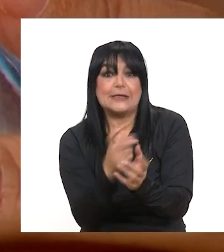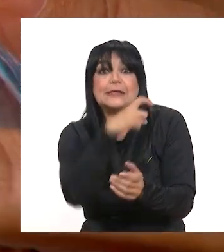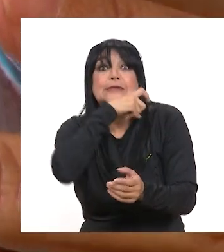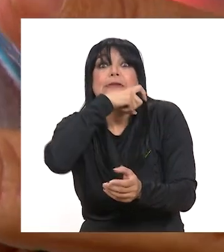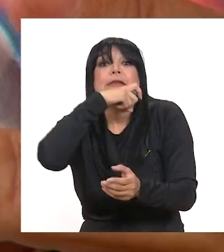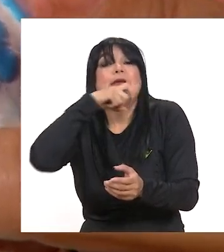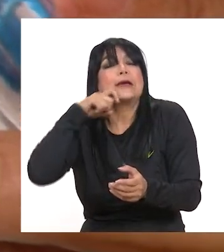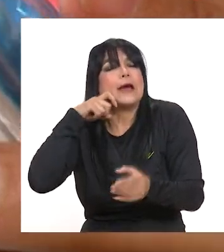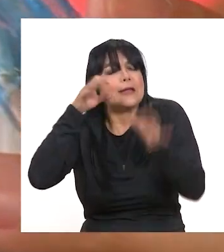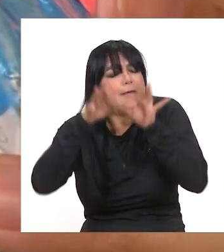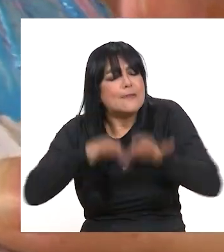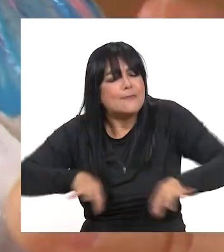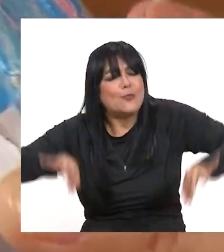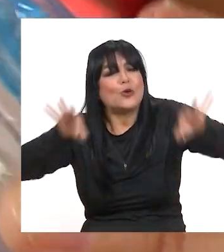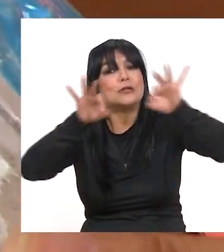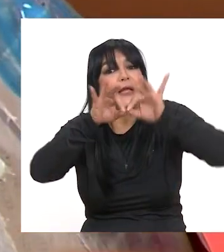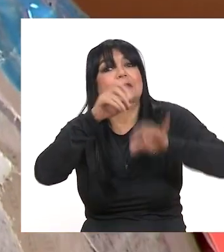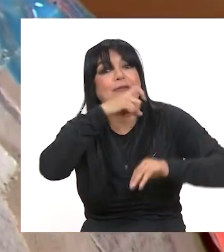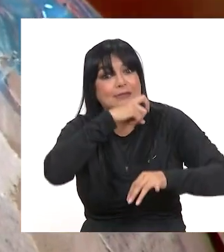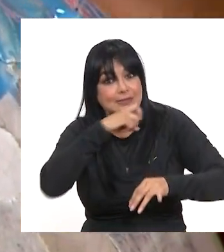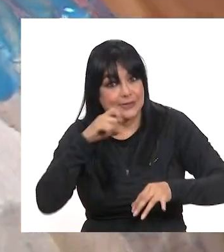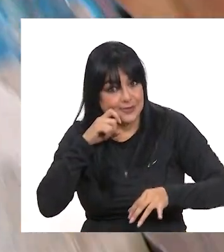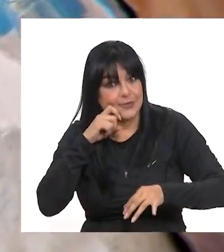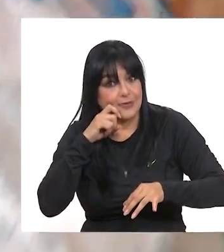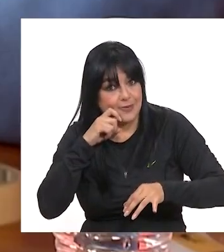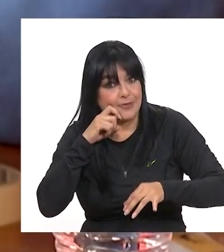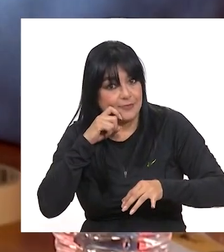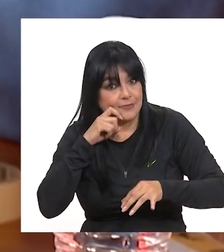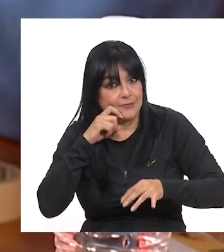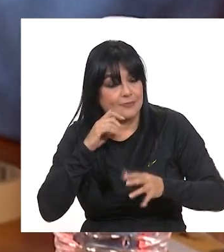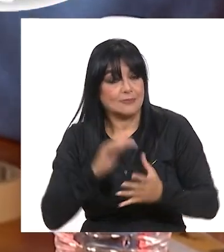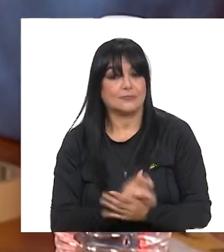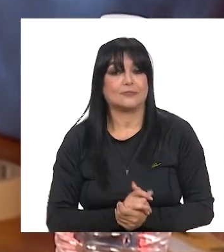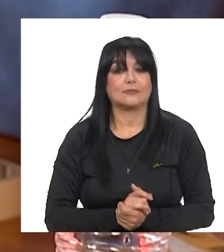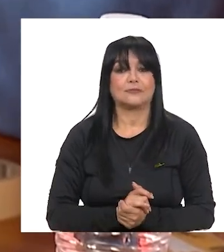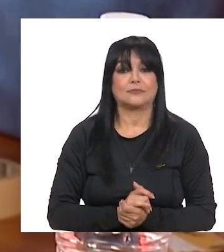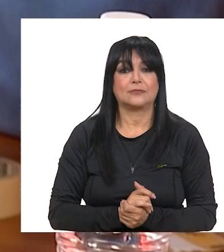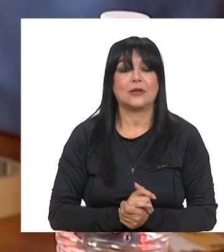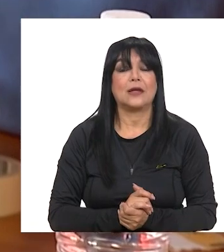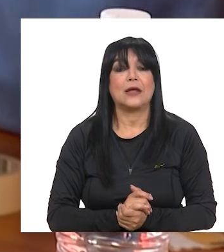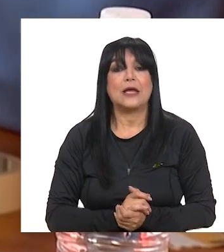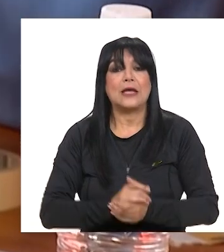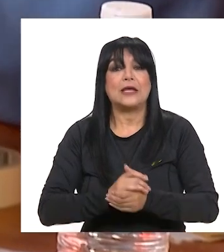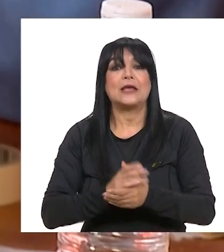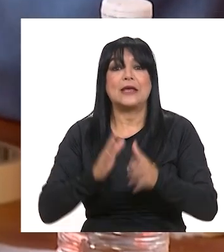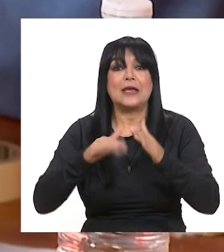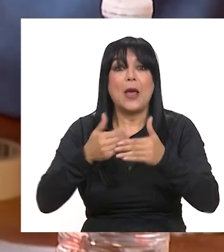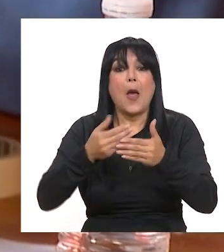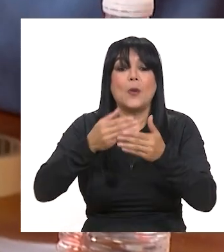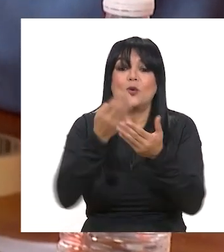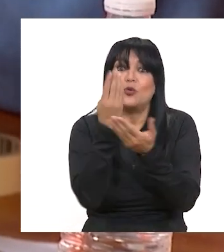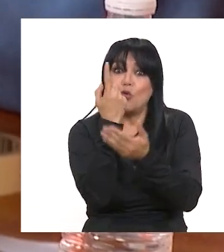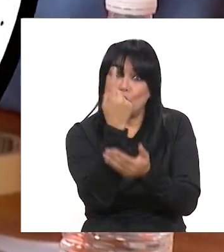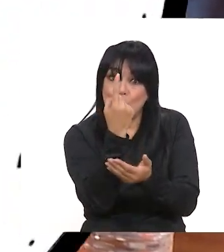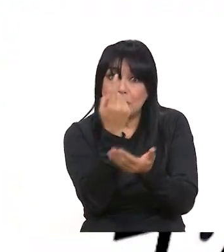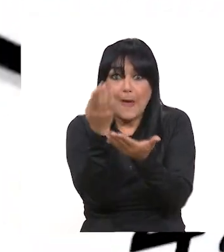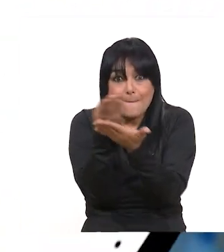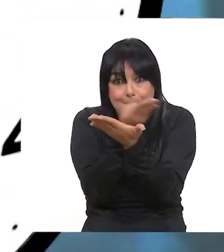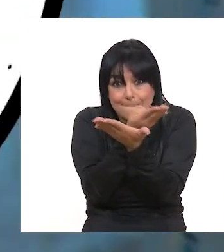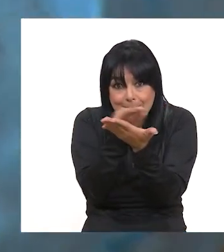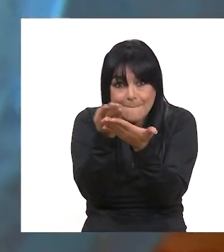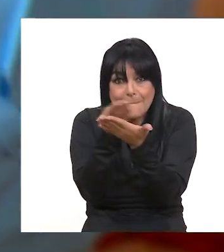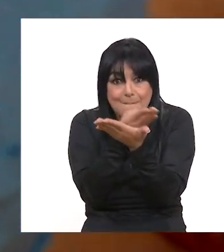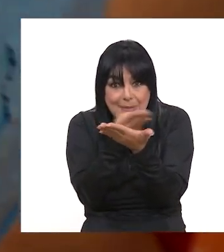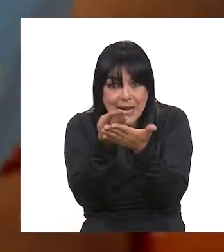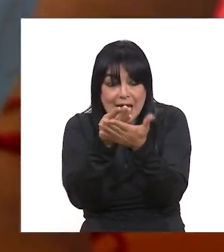no la dejas secar es muy difícil hacer el nuevo proceso. Y pintar una capa blanca para